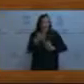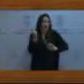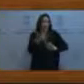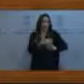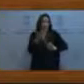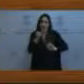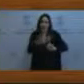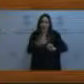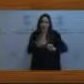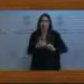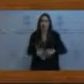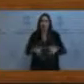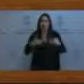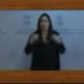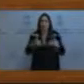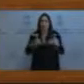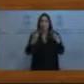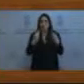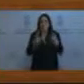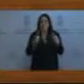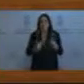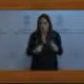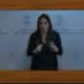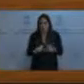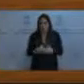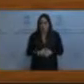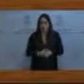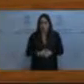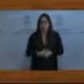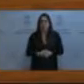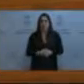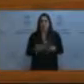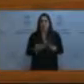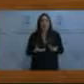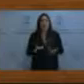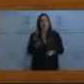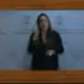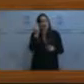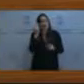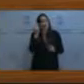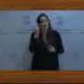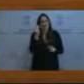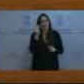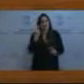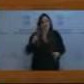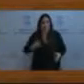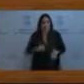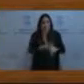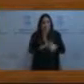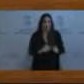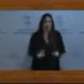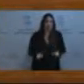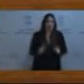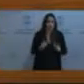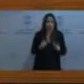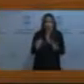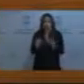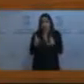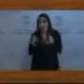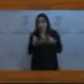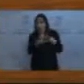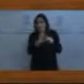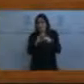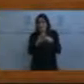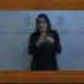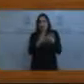muy, muy, muy importantes. Consideramos, por lo tanto, que ya solamente en esa relación coste-beneficio,